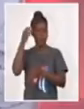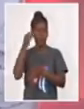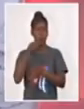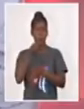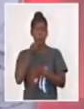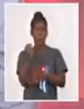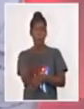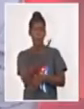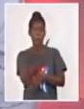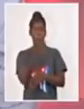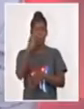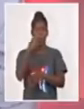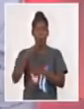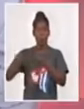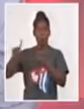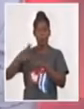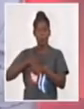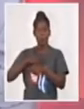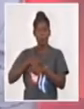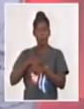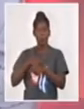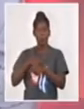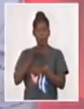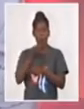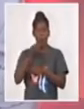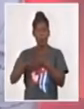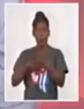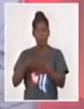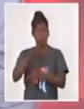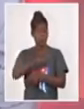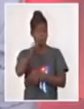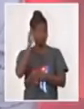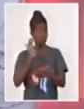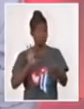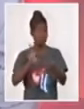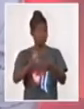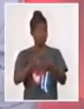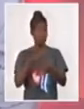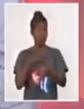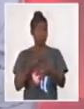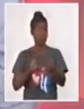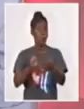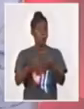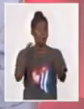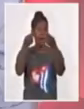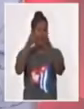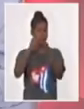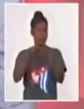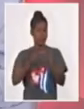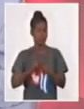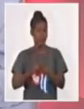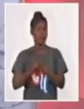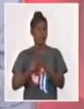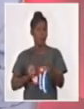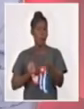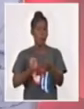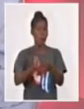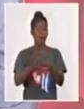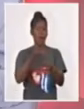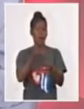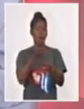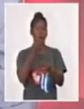Se han realizado convenios con formas estatales, con artesanos, con el Fondo de Bienes Culturales, de manera que